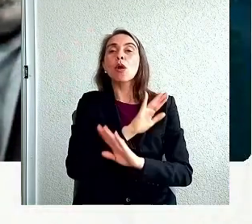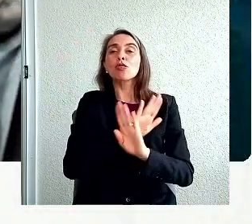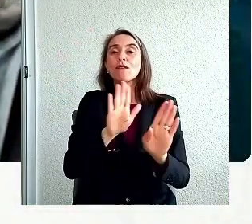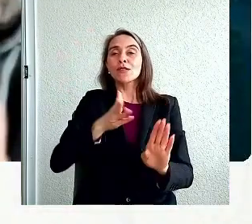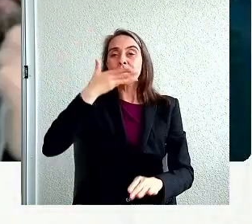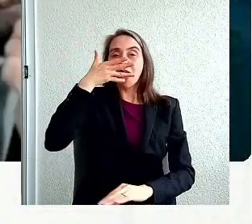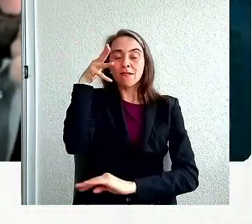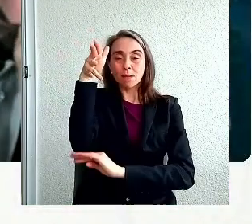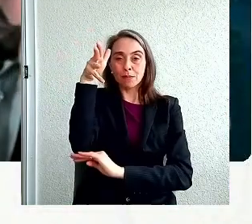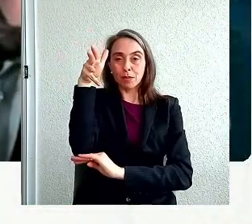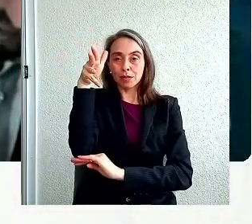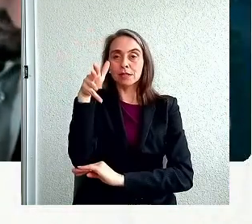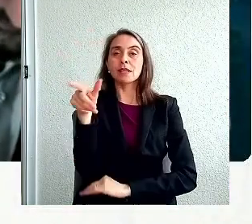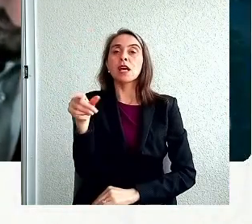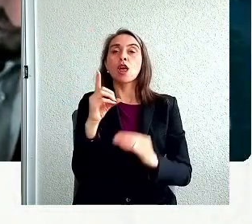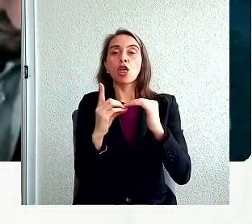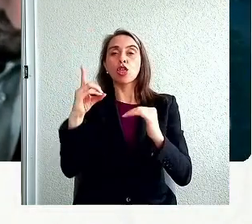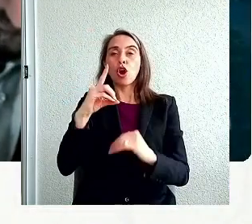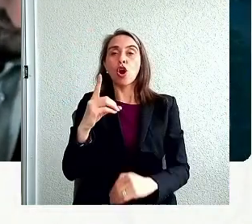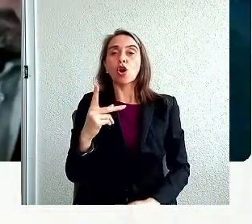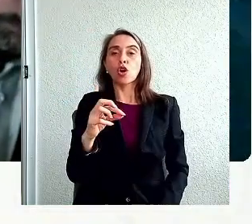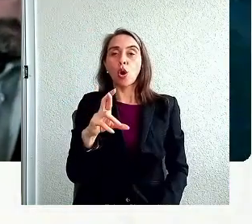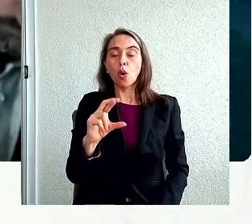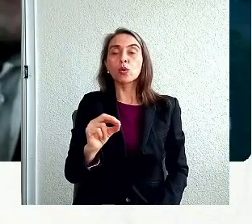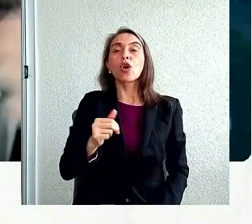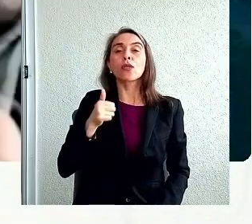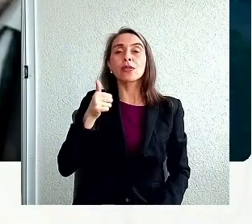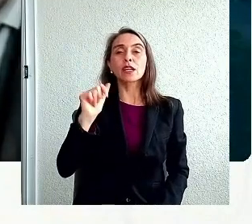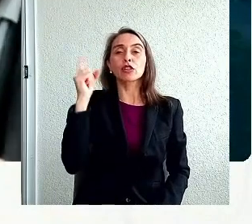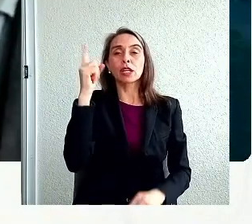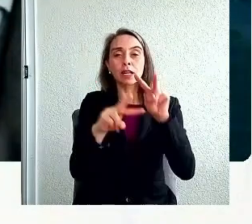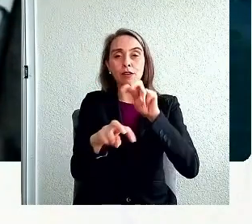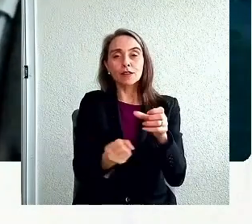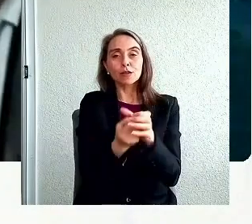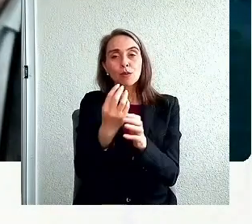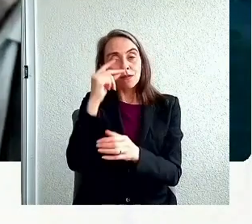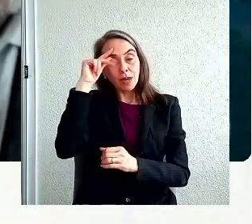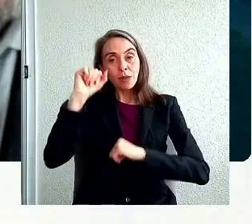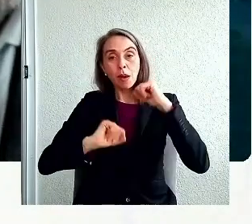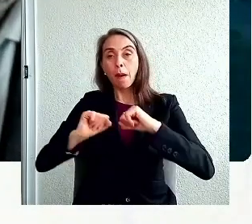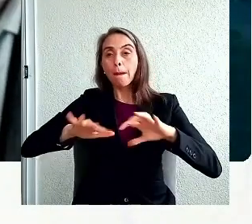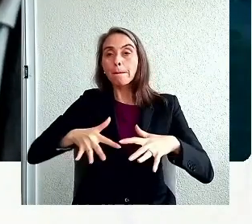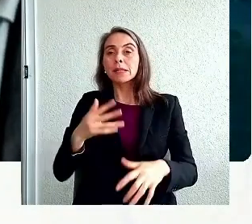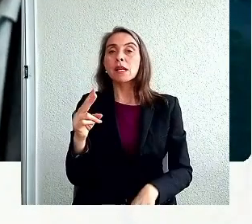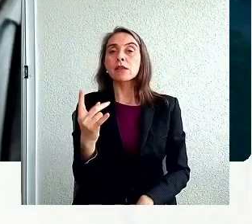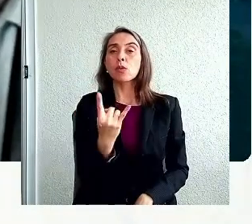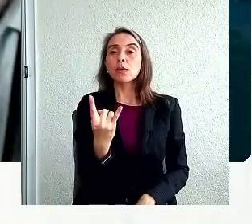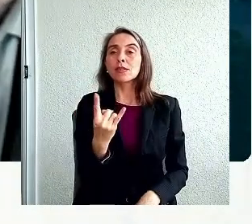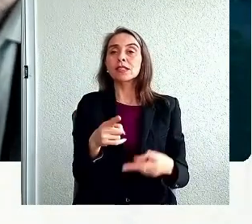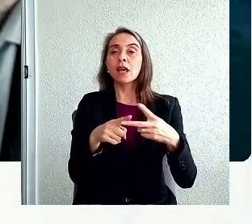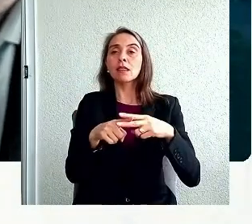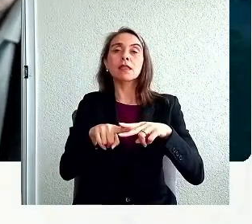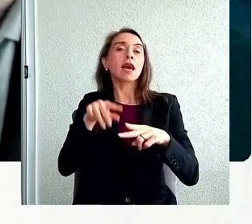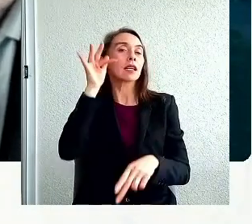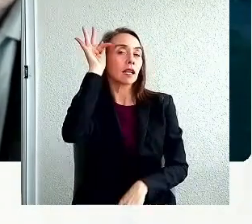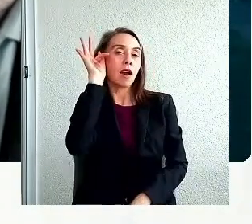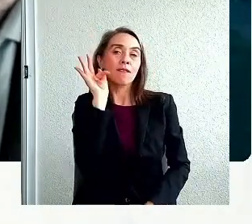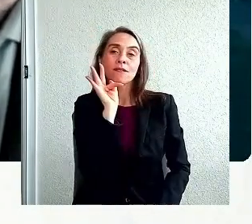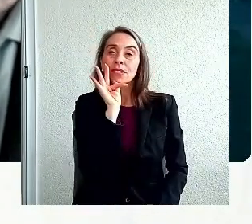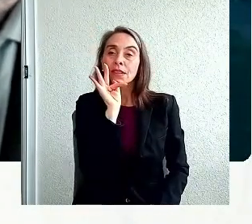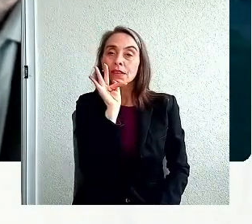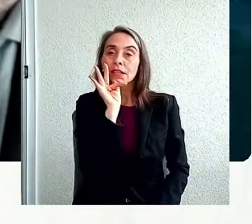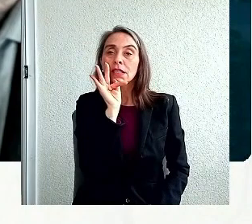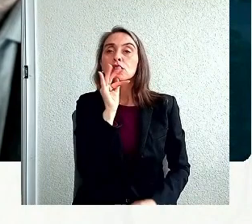general de Investigación, Innovación y Emprendimiento de la Universidad Técnica Federico Santa María y doctor en Ingeniería Electrónica de la misma Casa